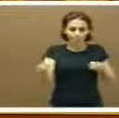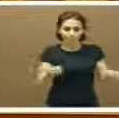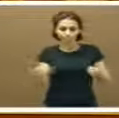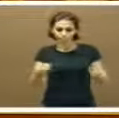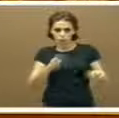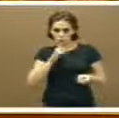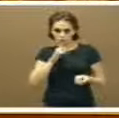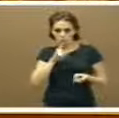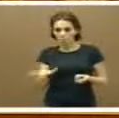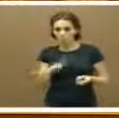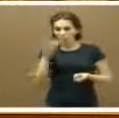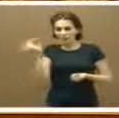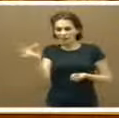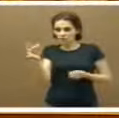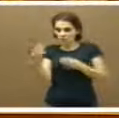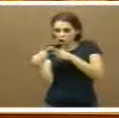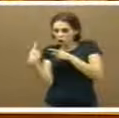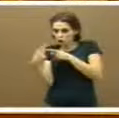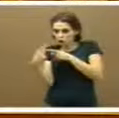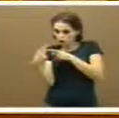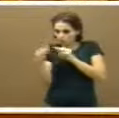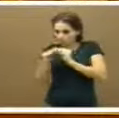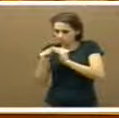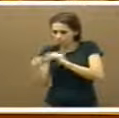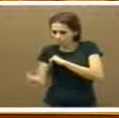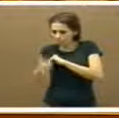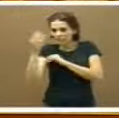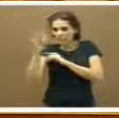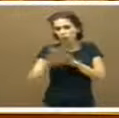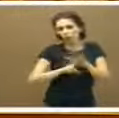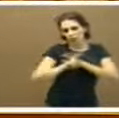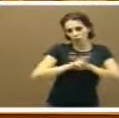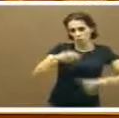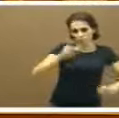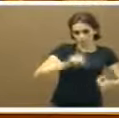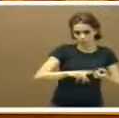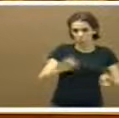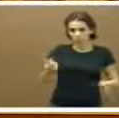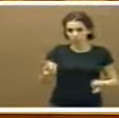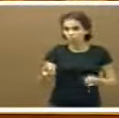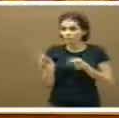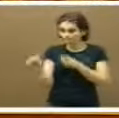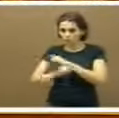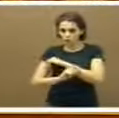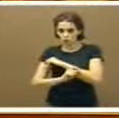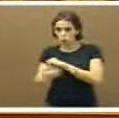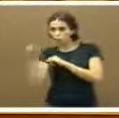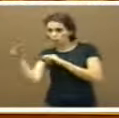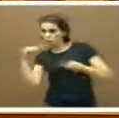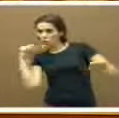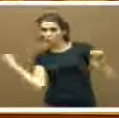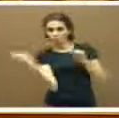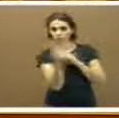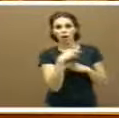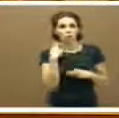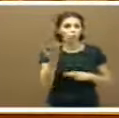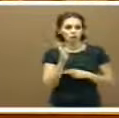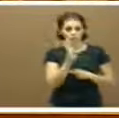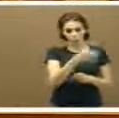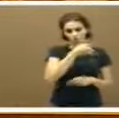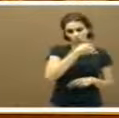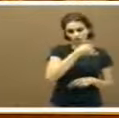Y eso es lo que ha hecho su Gobierno, señor consejero. Y ya le contestó usted al portavoz socialista de Hacienda